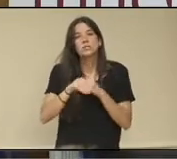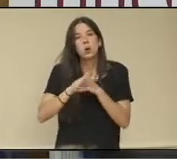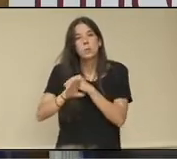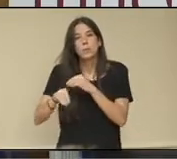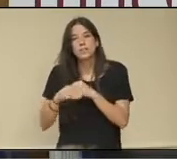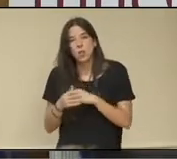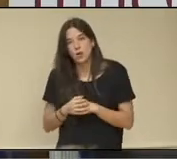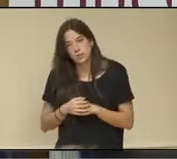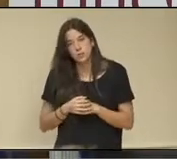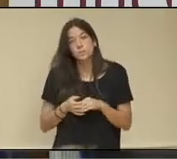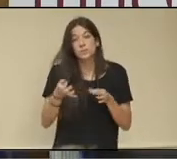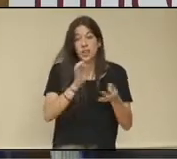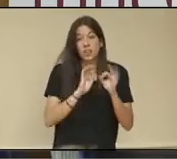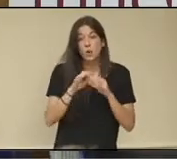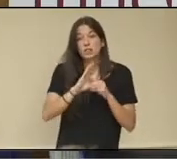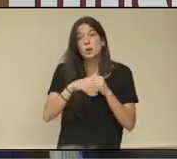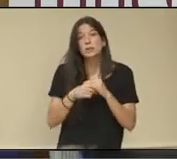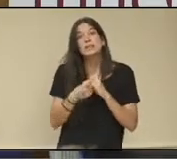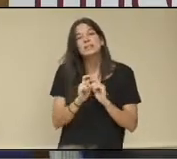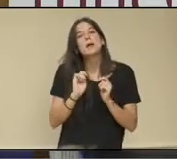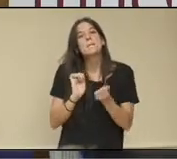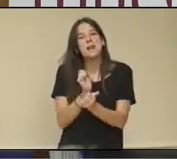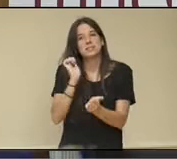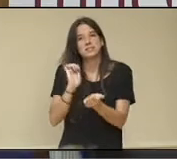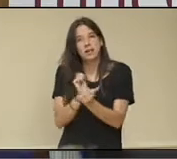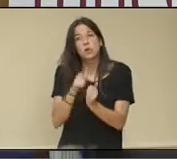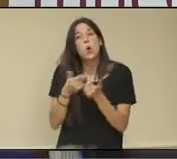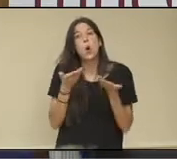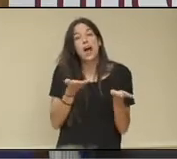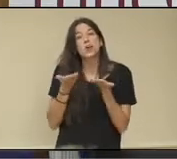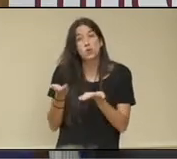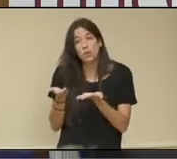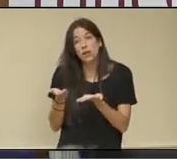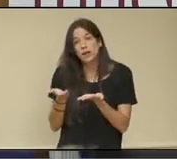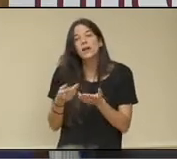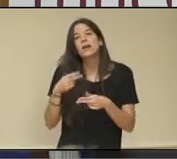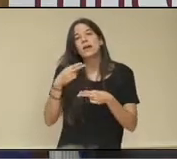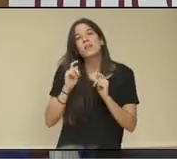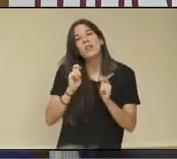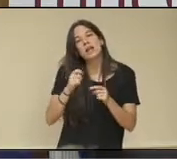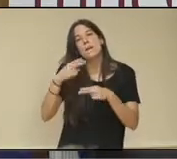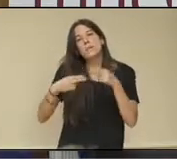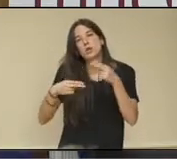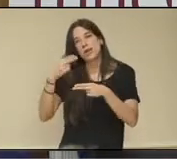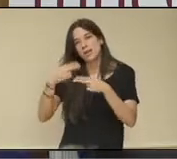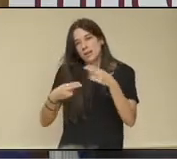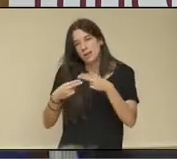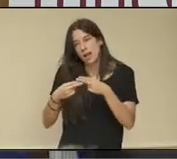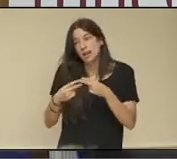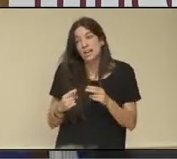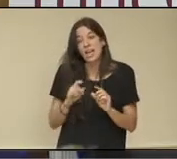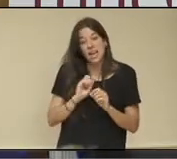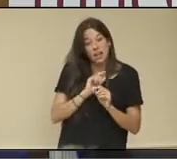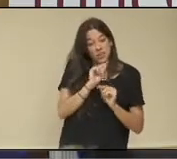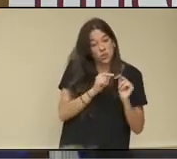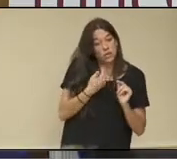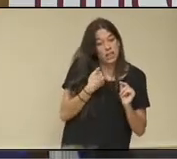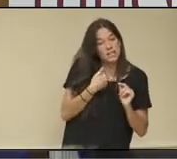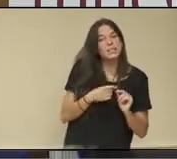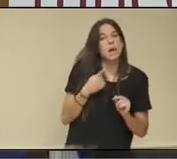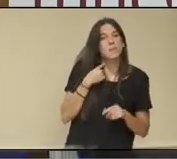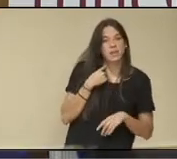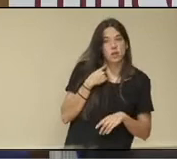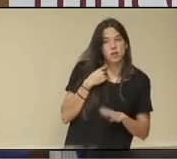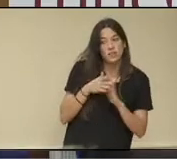complementadoras, que dan prestado, que ayudan dándole prestada a esta proteína que el virus ha perdido. De esa forma, en estas